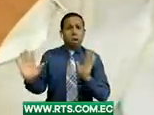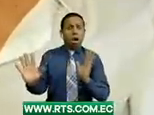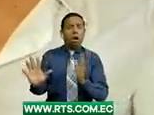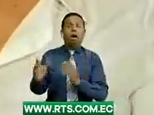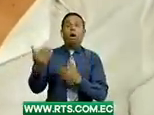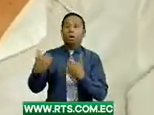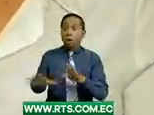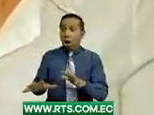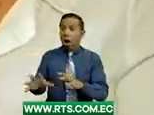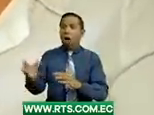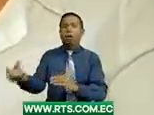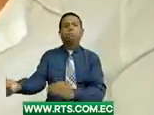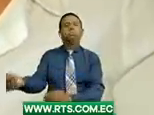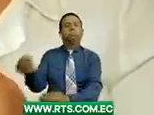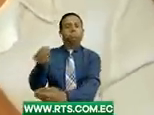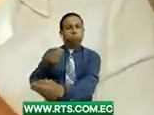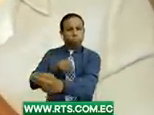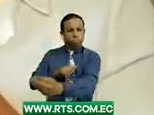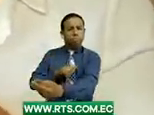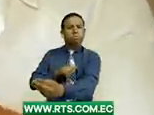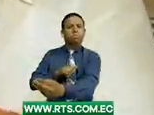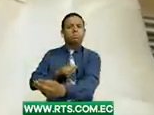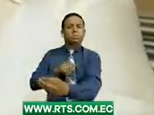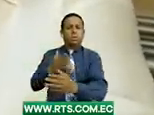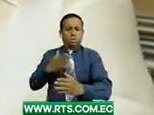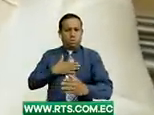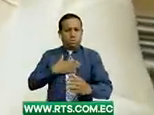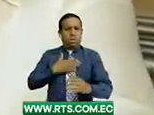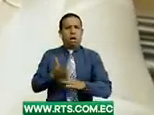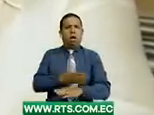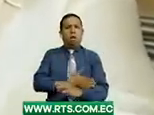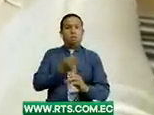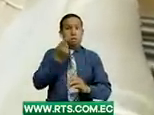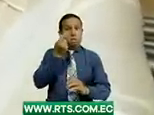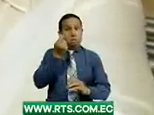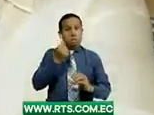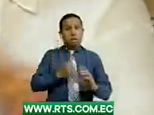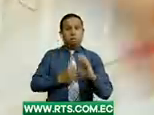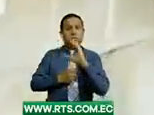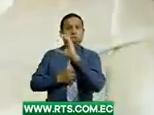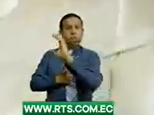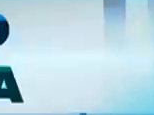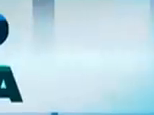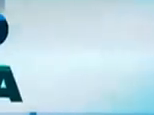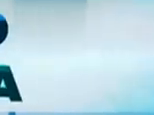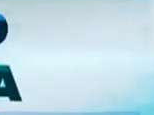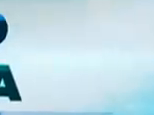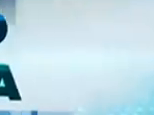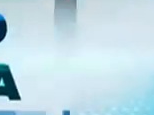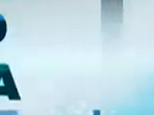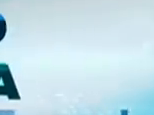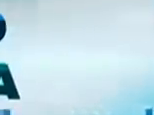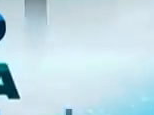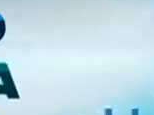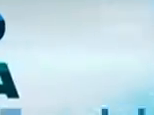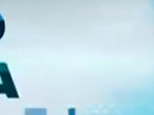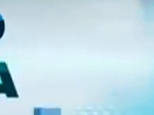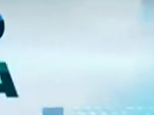que ellos nos tienen que regresar el dinero. O sea, es nuestra plata depositada en sus cuentas, que una vez depositada nos dieron.